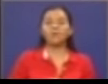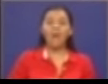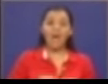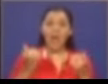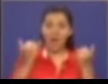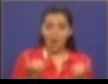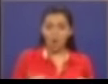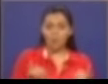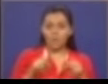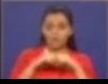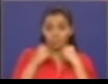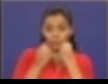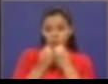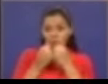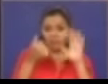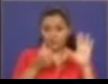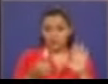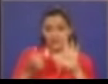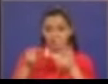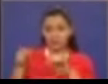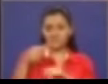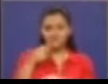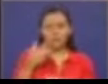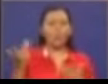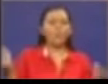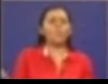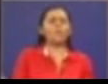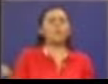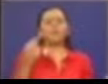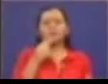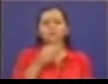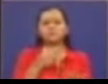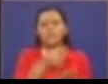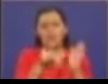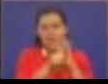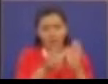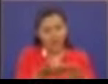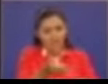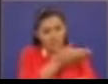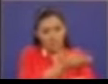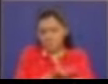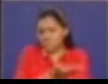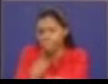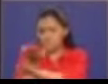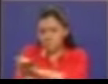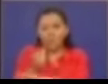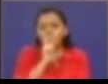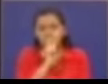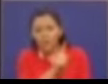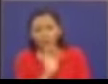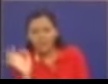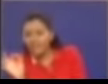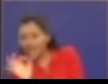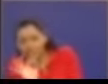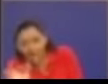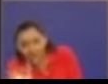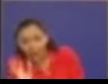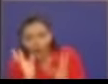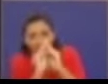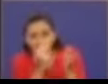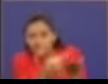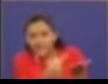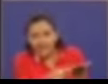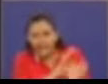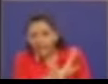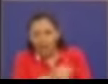mismos socialcristianos se rasgan las vestiduras a pesar de que su proyecto, inconsulto y ni siquiera debatido en el